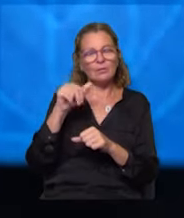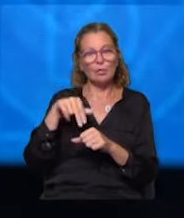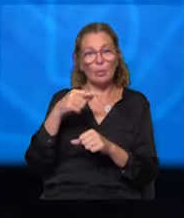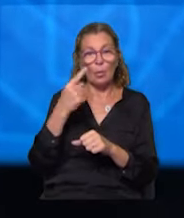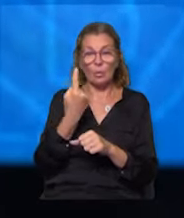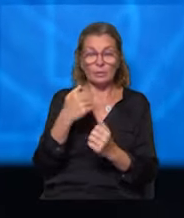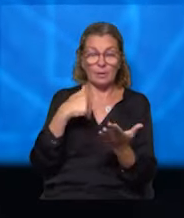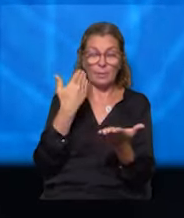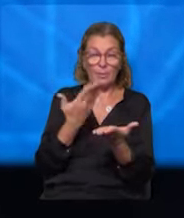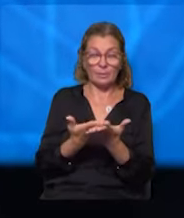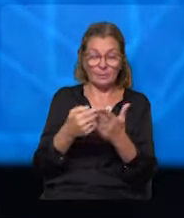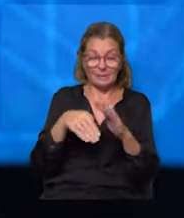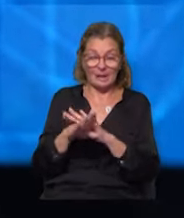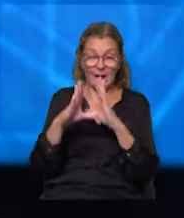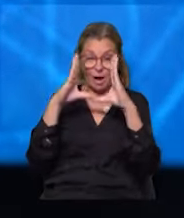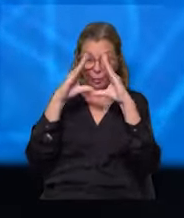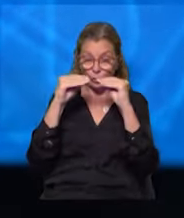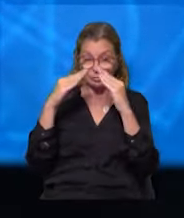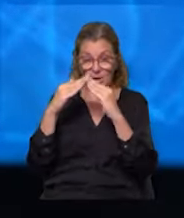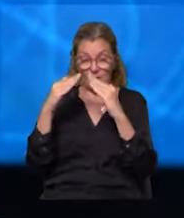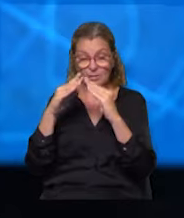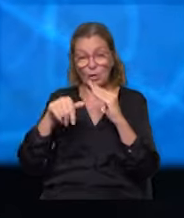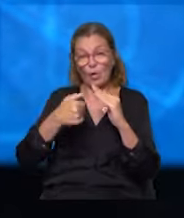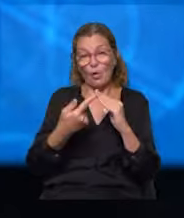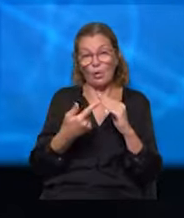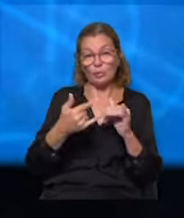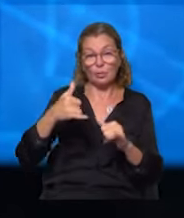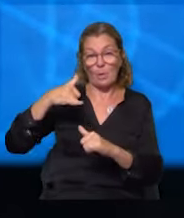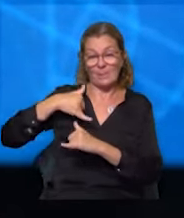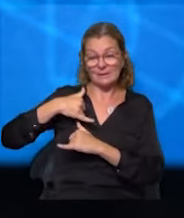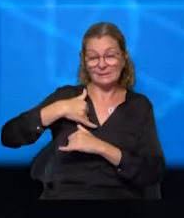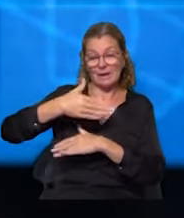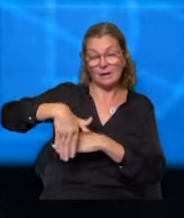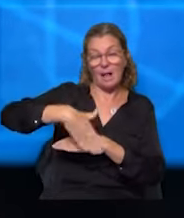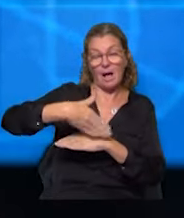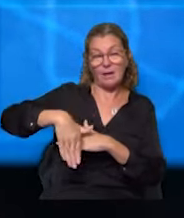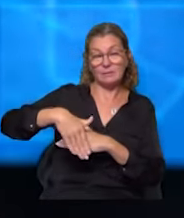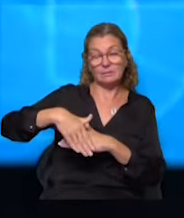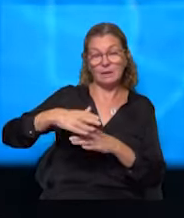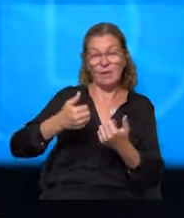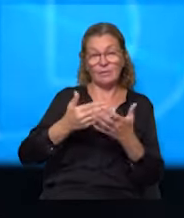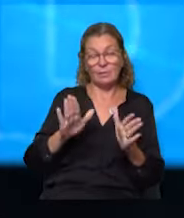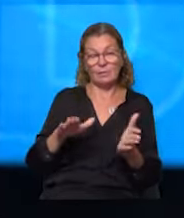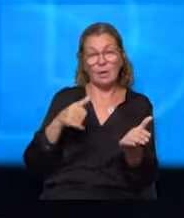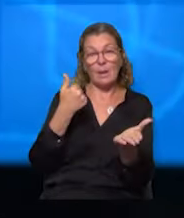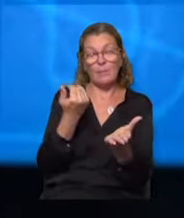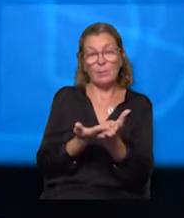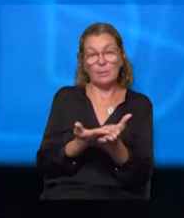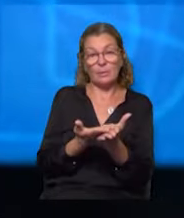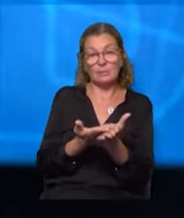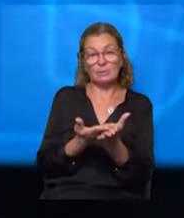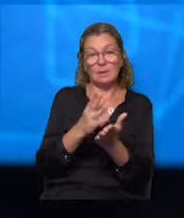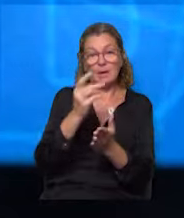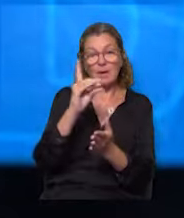los allanamientos nocturnos otro los militares en la calle de Cabildo la propuesta es la cadena